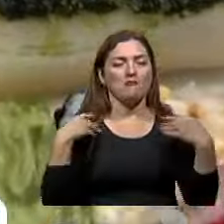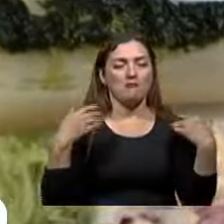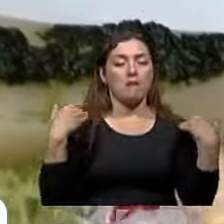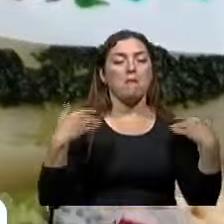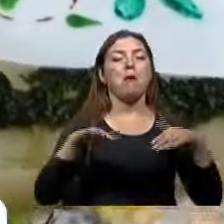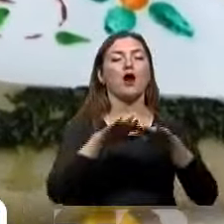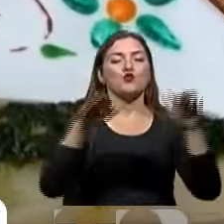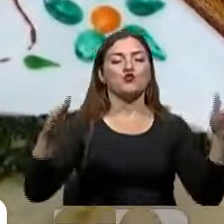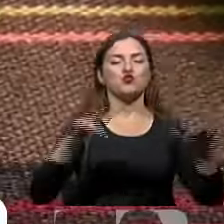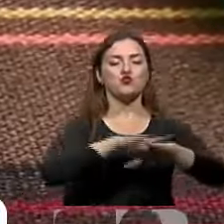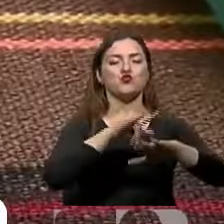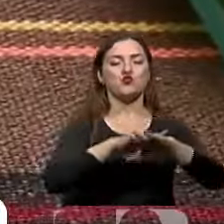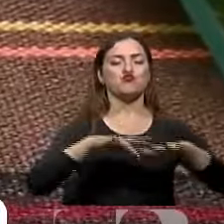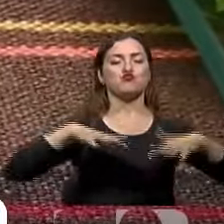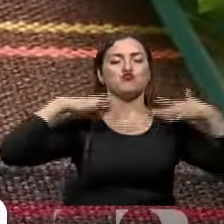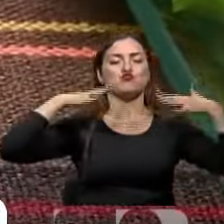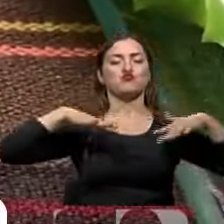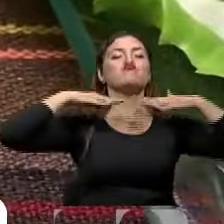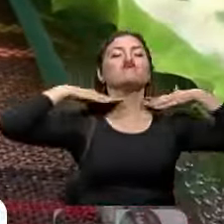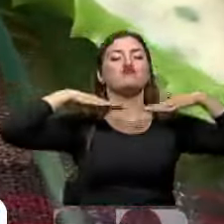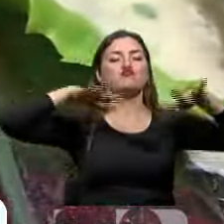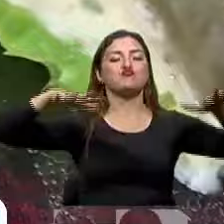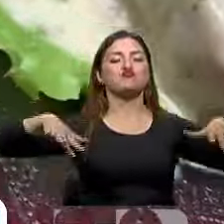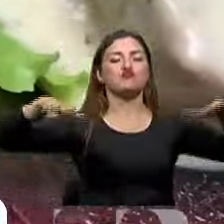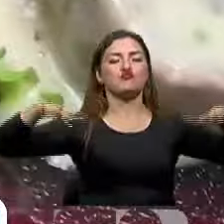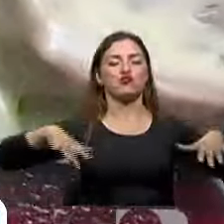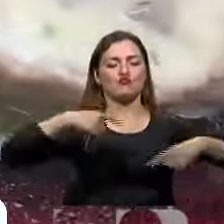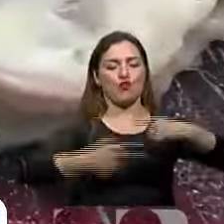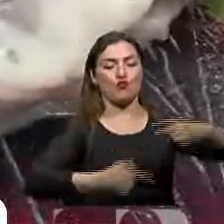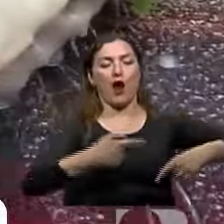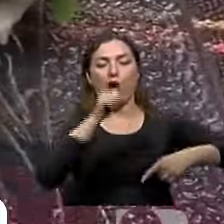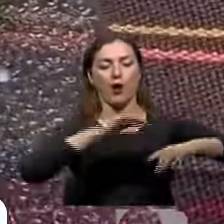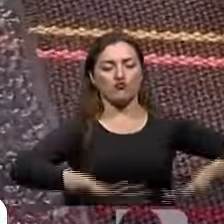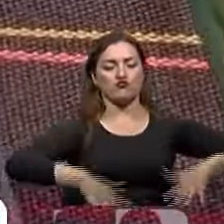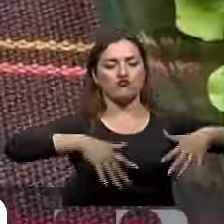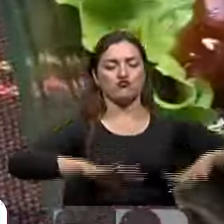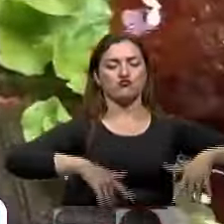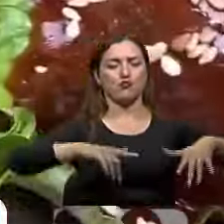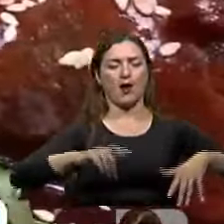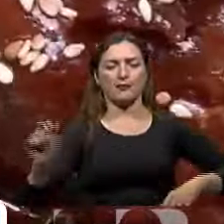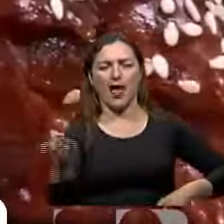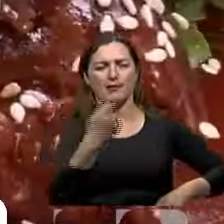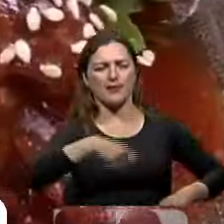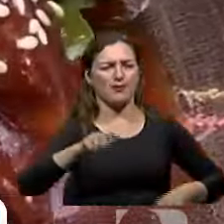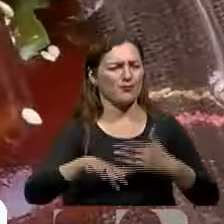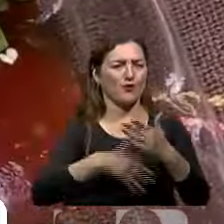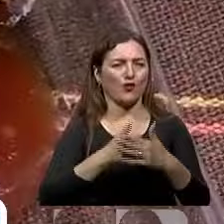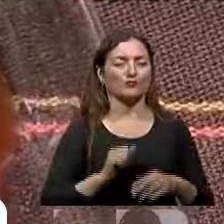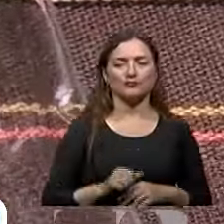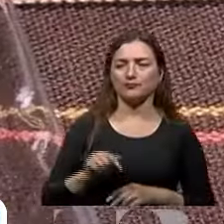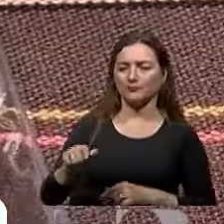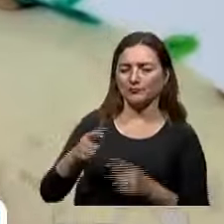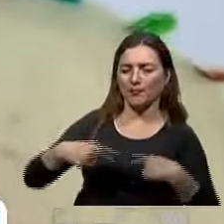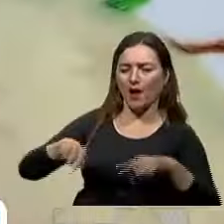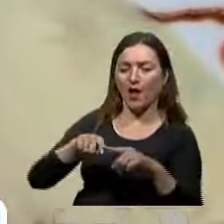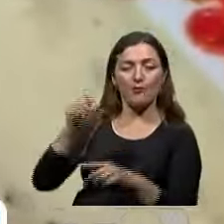de fútbol, de tenis. Mayra Llanes, chef de Hostería Mi Compadre, nos cuenta detalles de los principales platos que hacen tan famosa esta